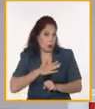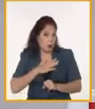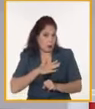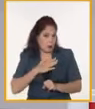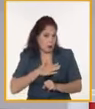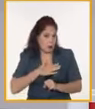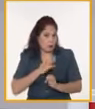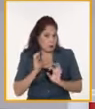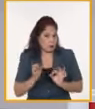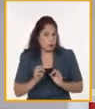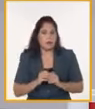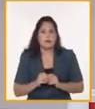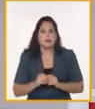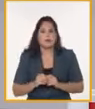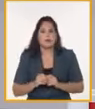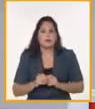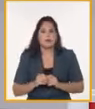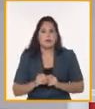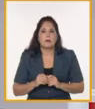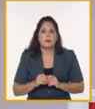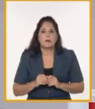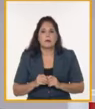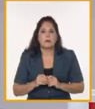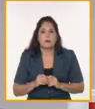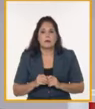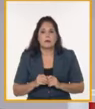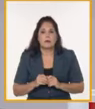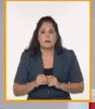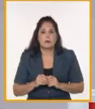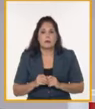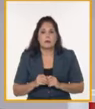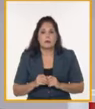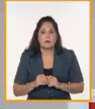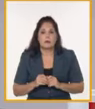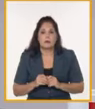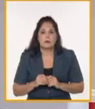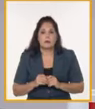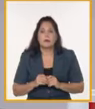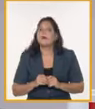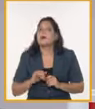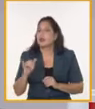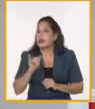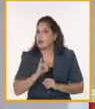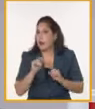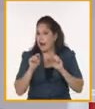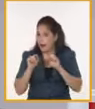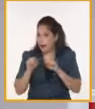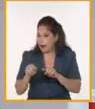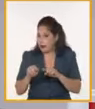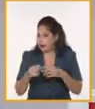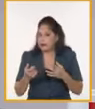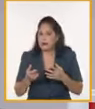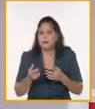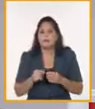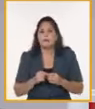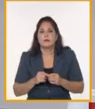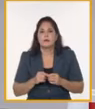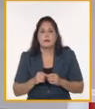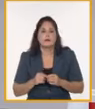solamente privativo de las micro pequeñas y medianas empresas y las cooperativas agropecuaria también hay un una acotación